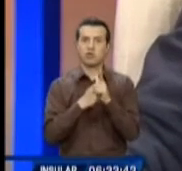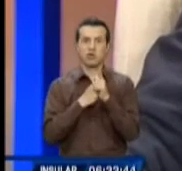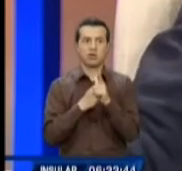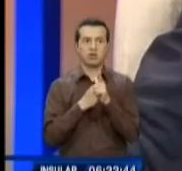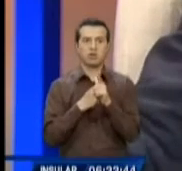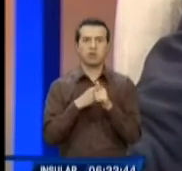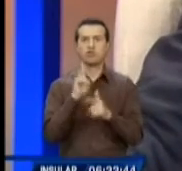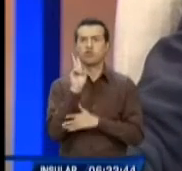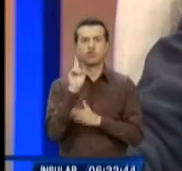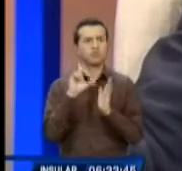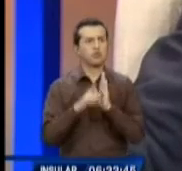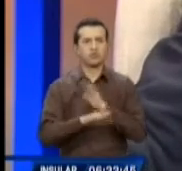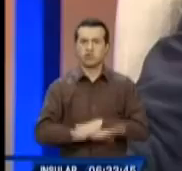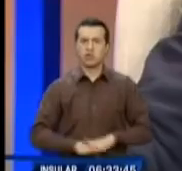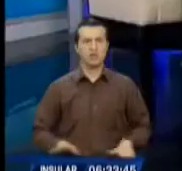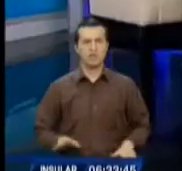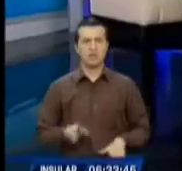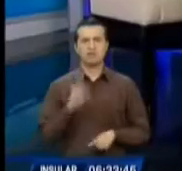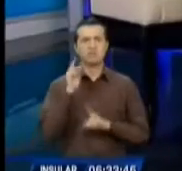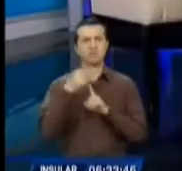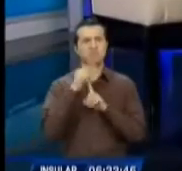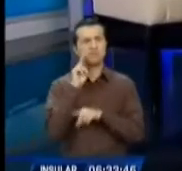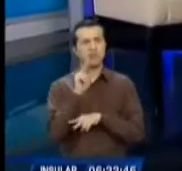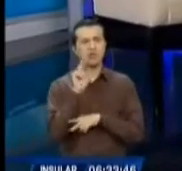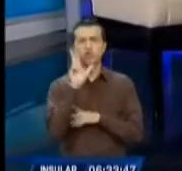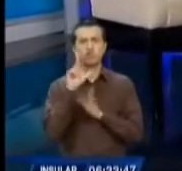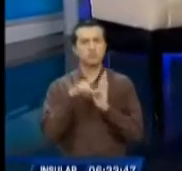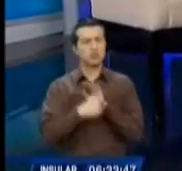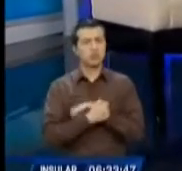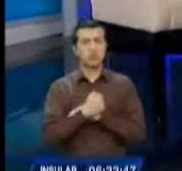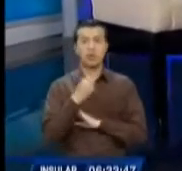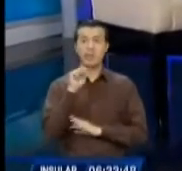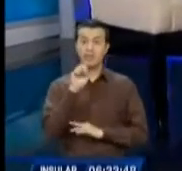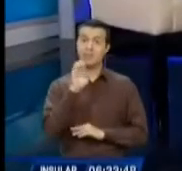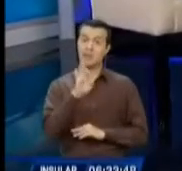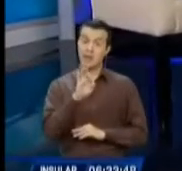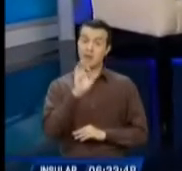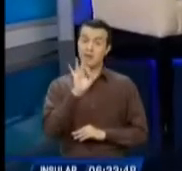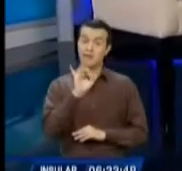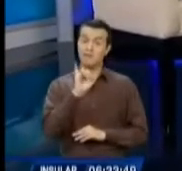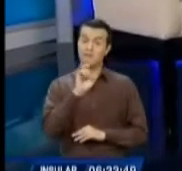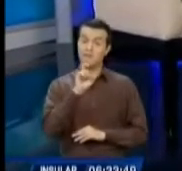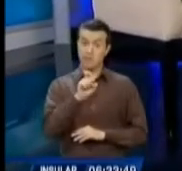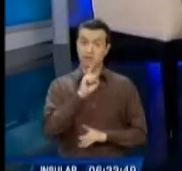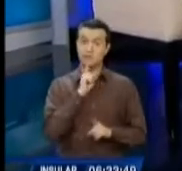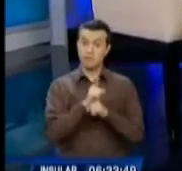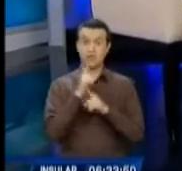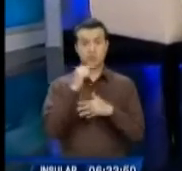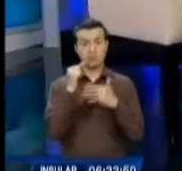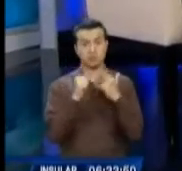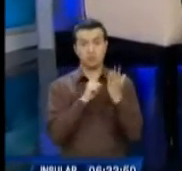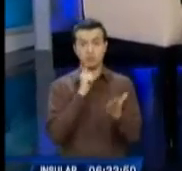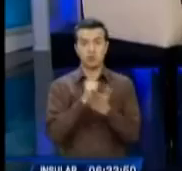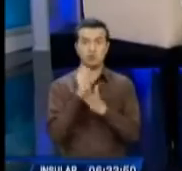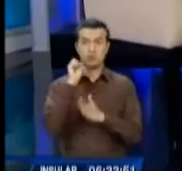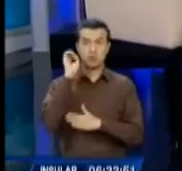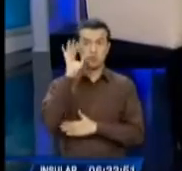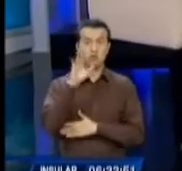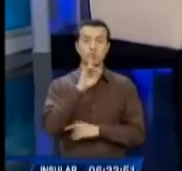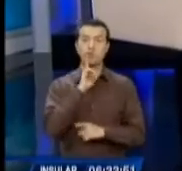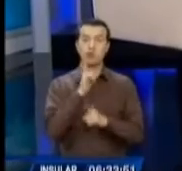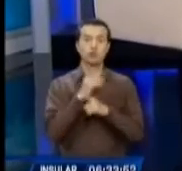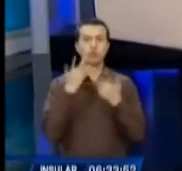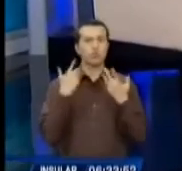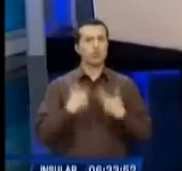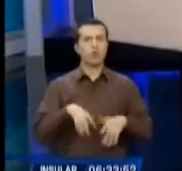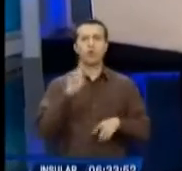quiere ver más de 2 minutos de algo en Internet. Entonces, si Netflix es una opción, Hay varias opciones de video on demand, que se llama, que tú